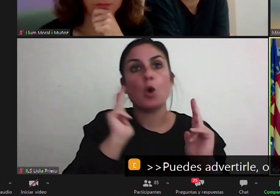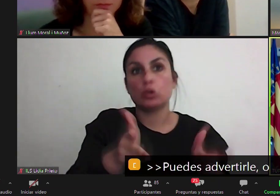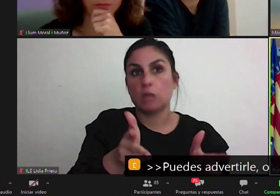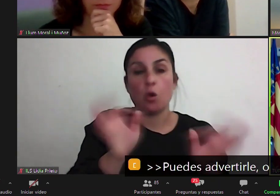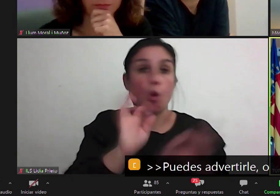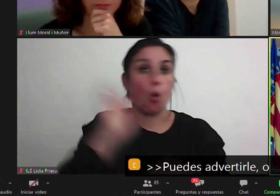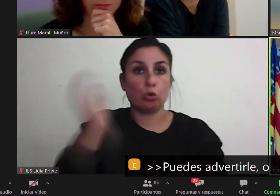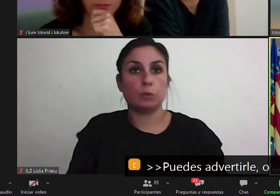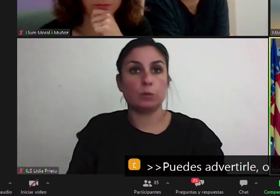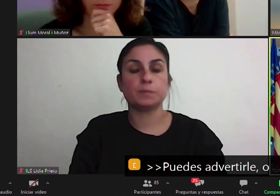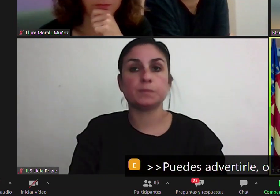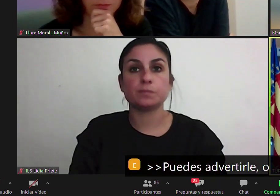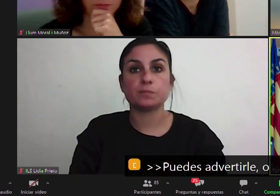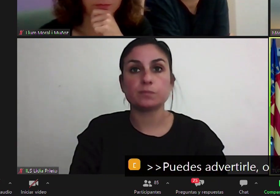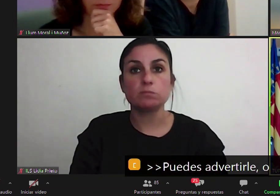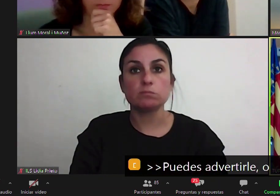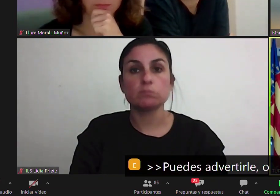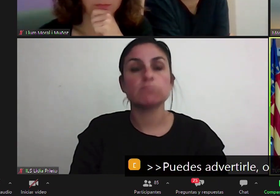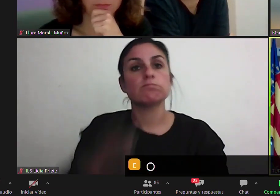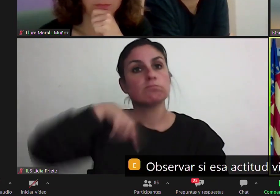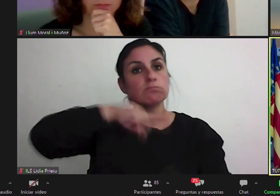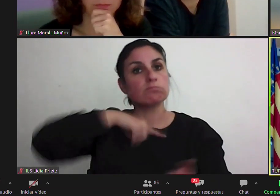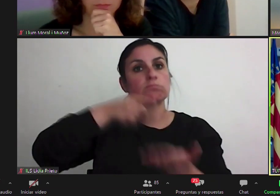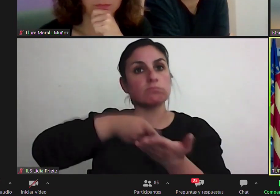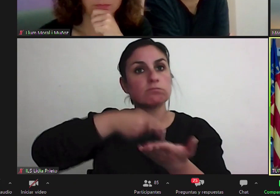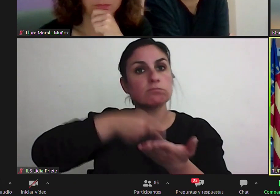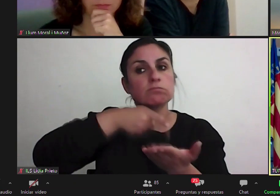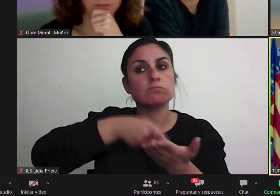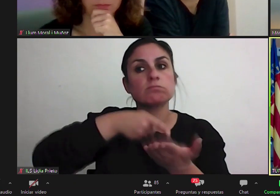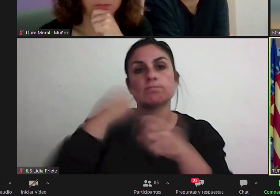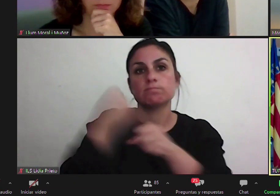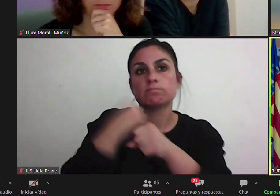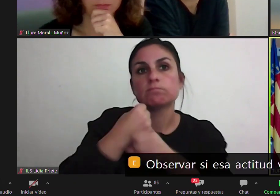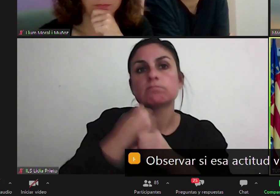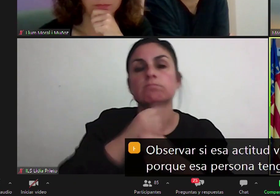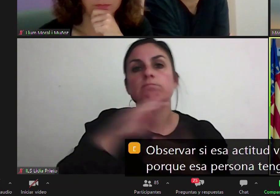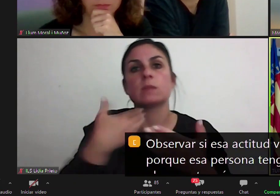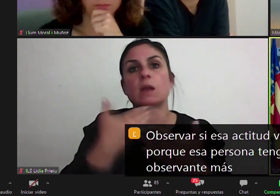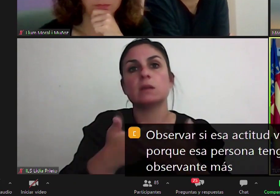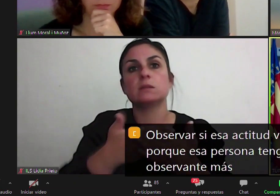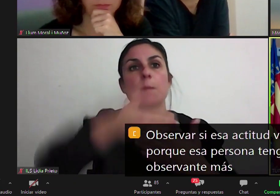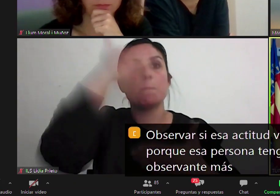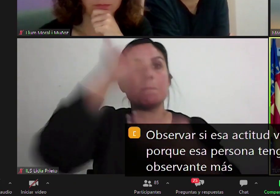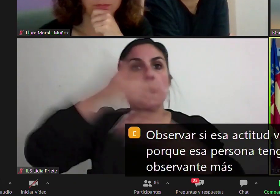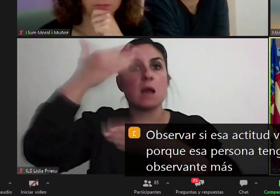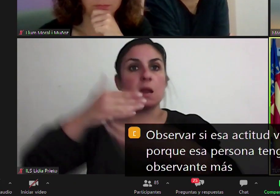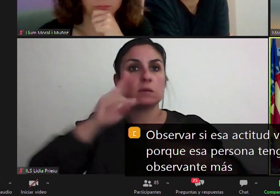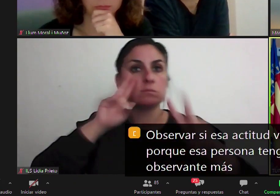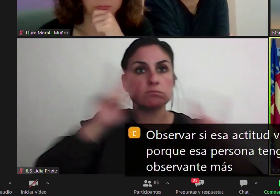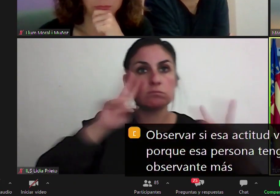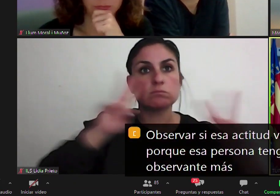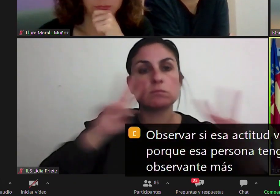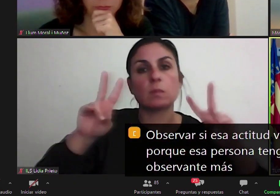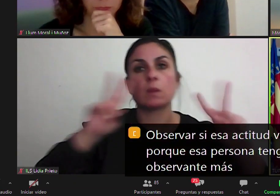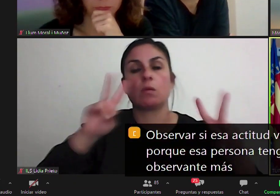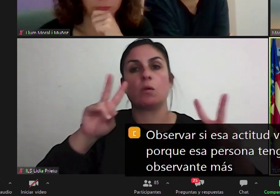¿no? Y nuestro empeño por, como digo, visualizar esas barreras que, pese al gran